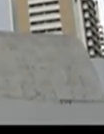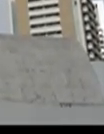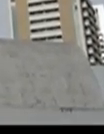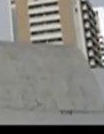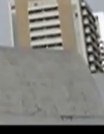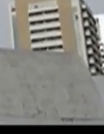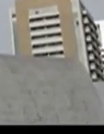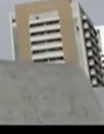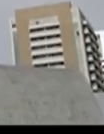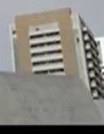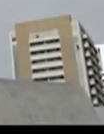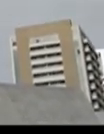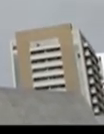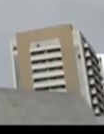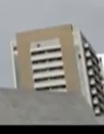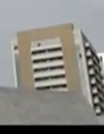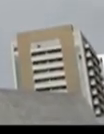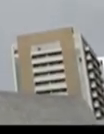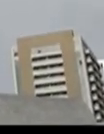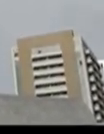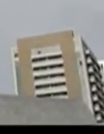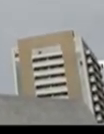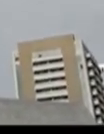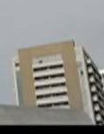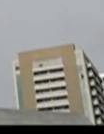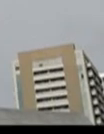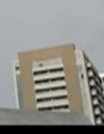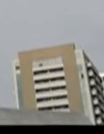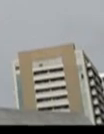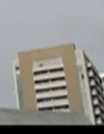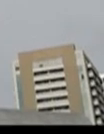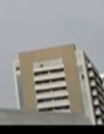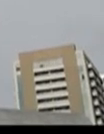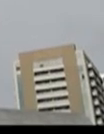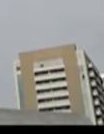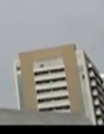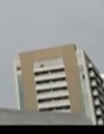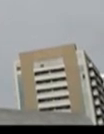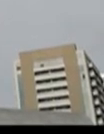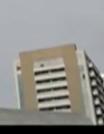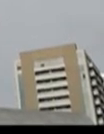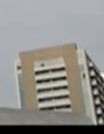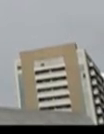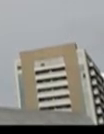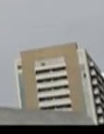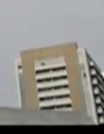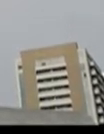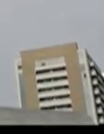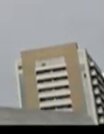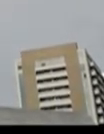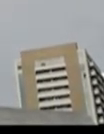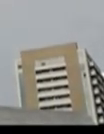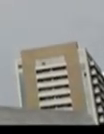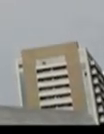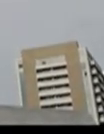também um personagem muito importante dentro da nossa evolução política dentro do